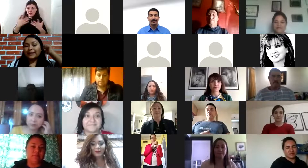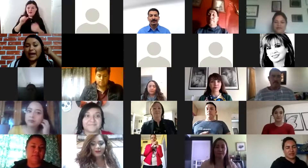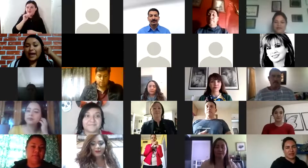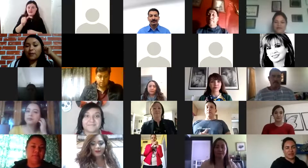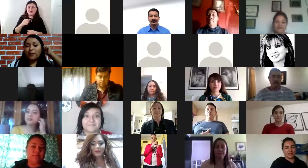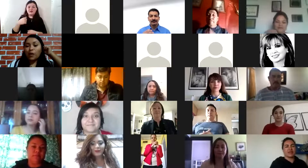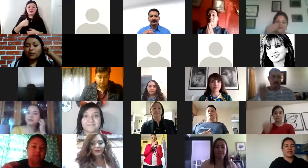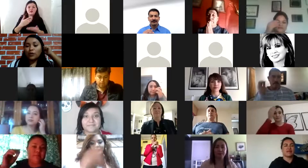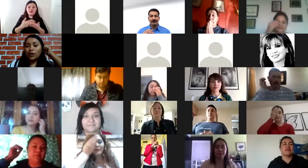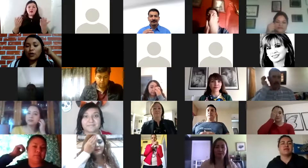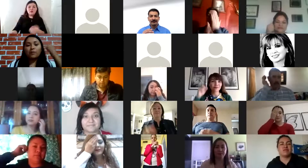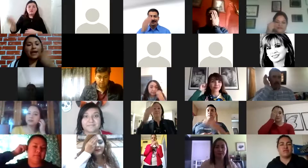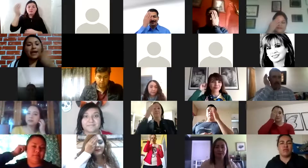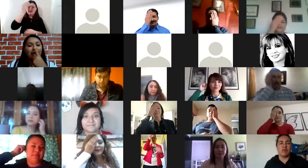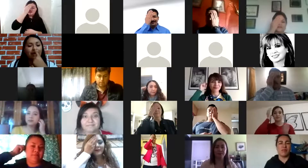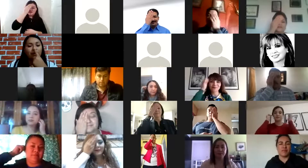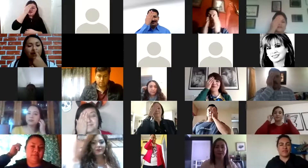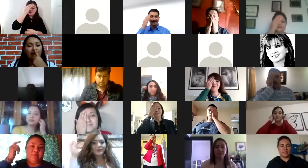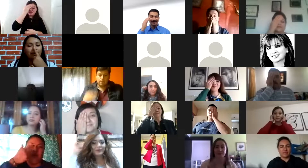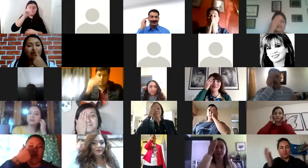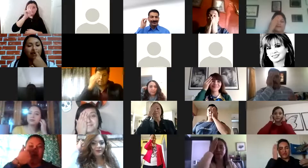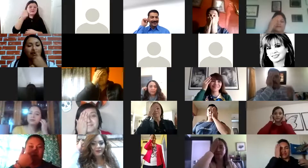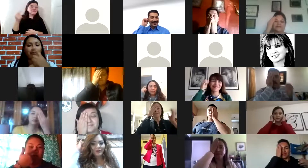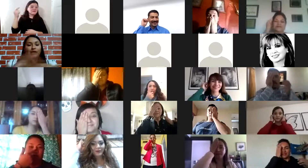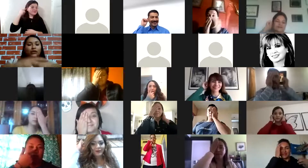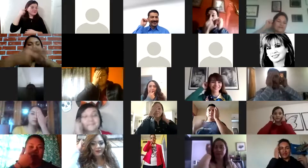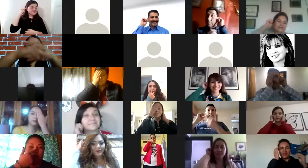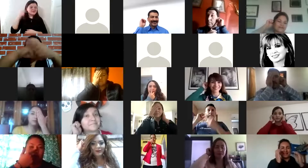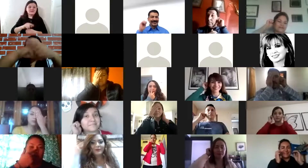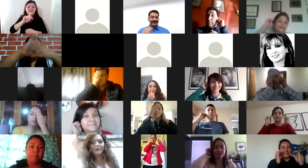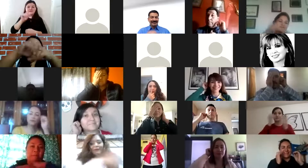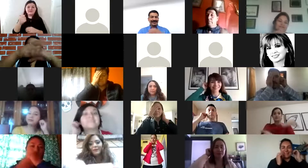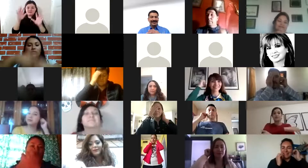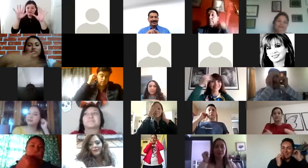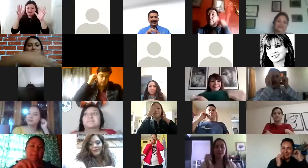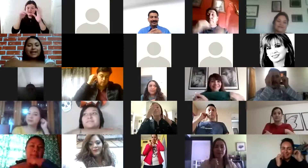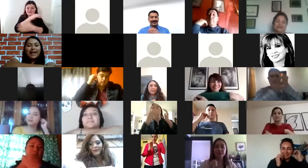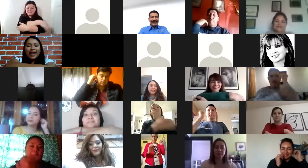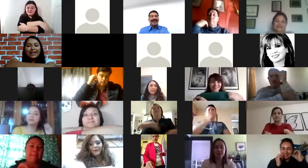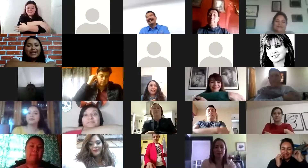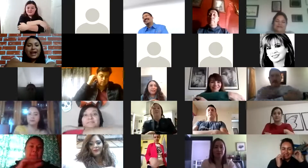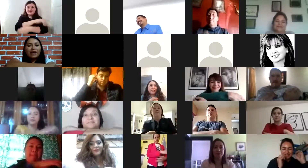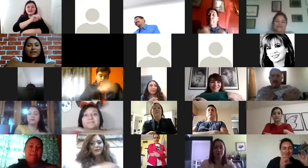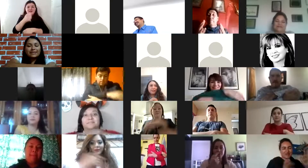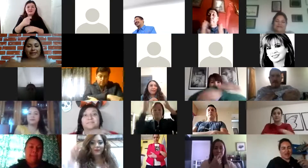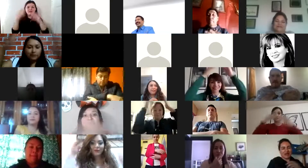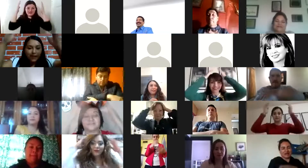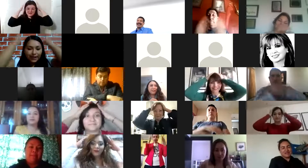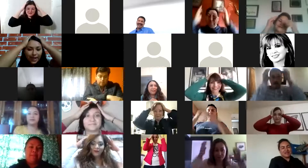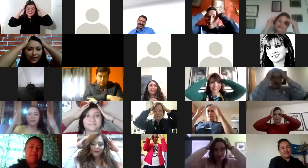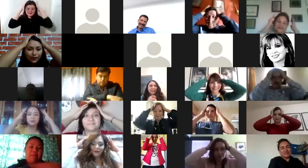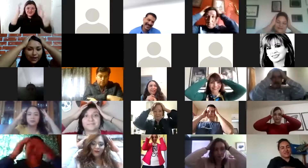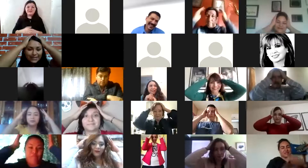me tapo un ojo, me agarro la oreja, me toco los codos y la cabeza,